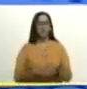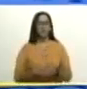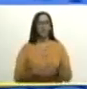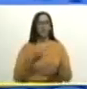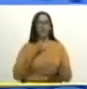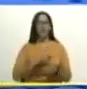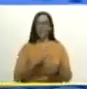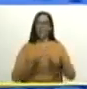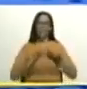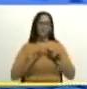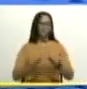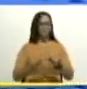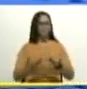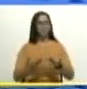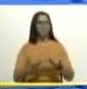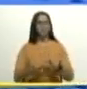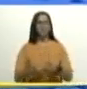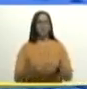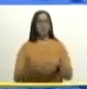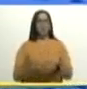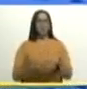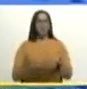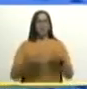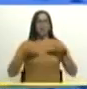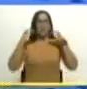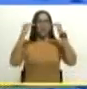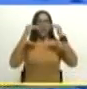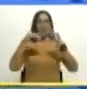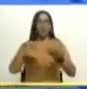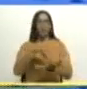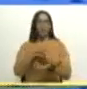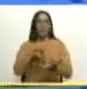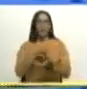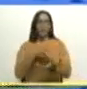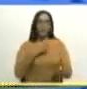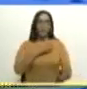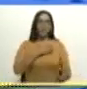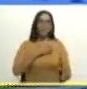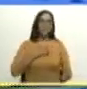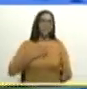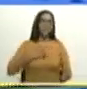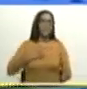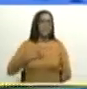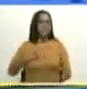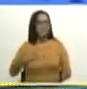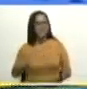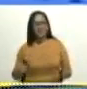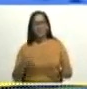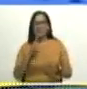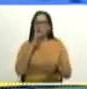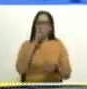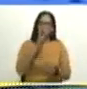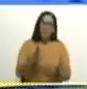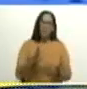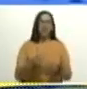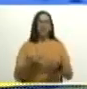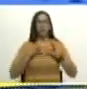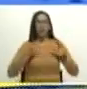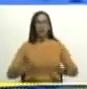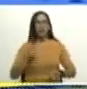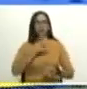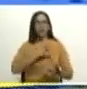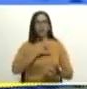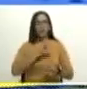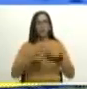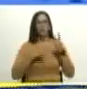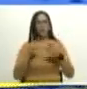estamos empeñados, superar las heridas desgarradoras que tiene el cuerpo social, producto